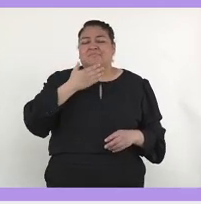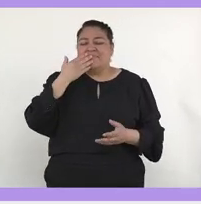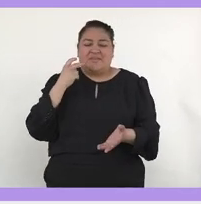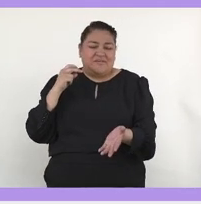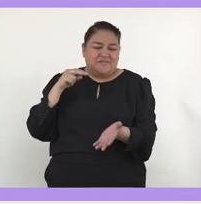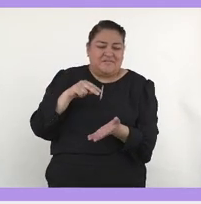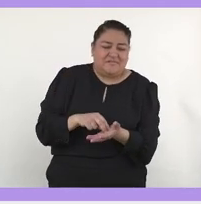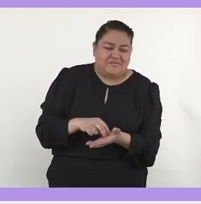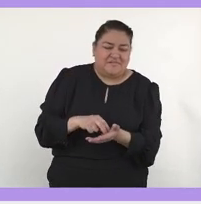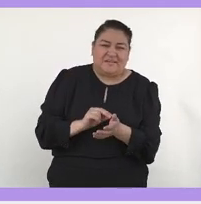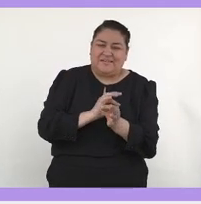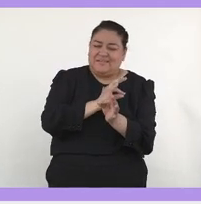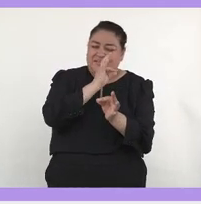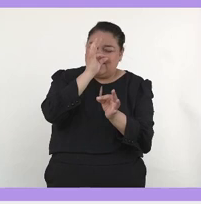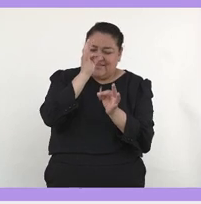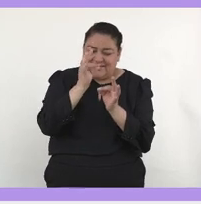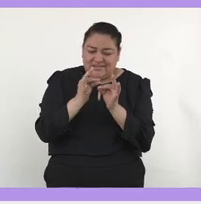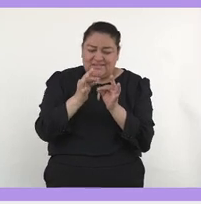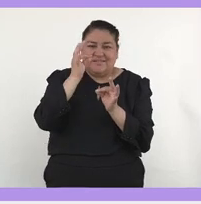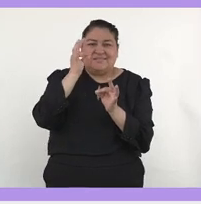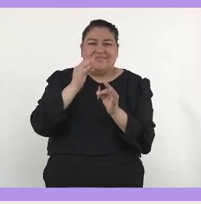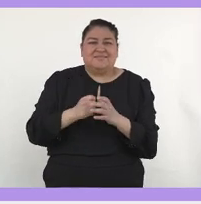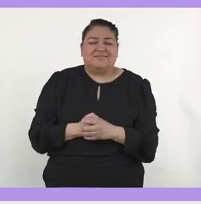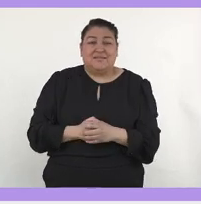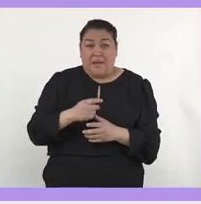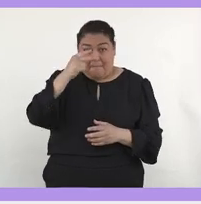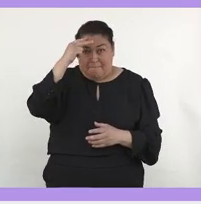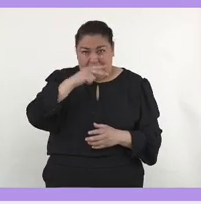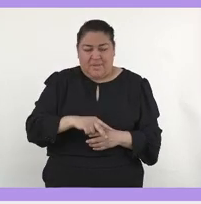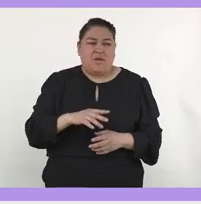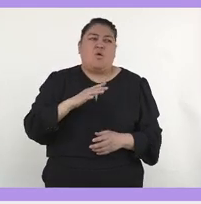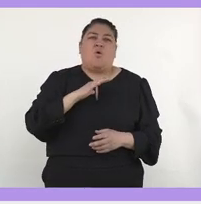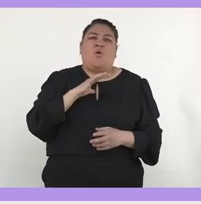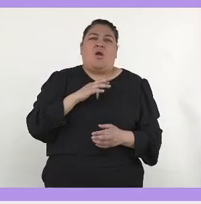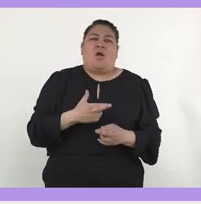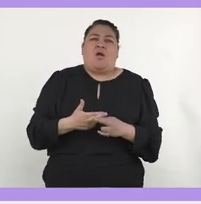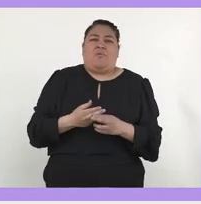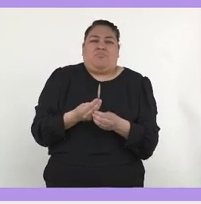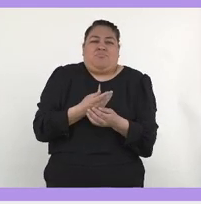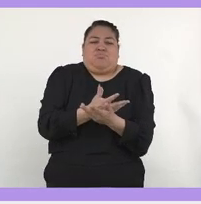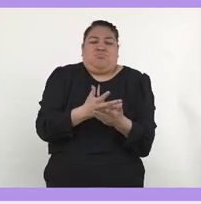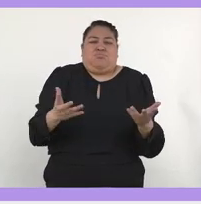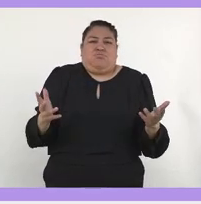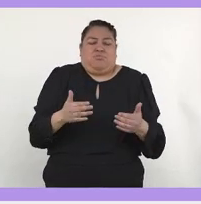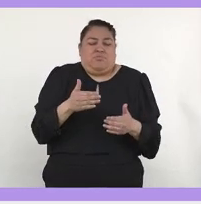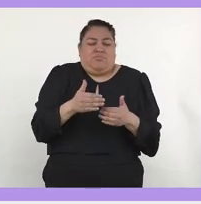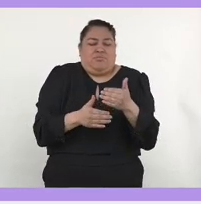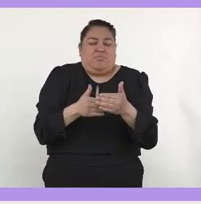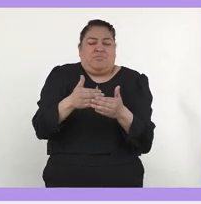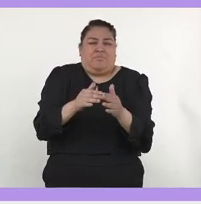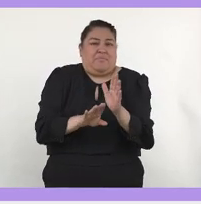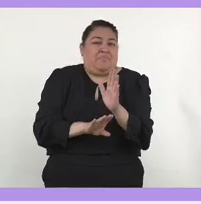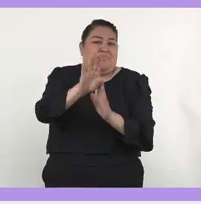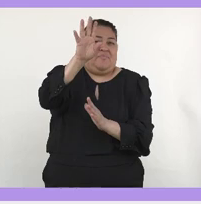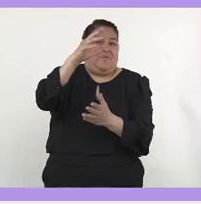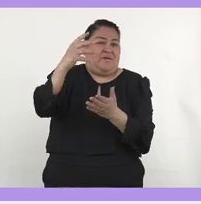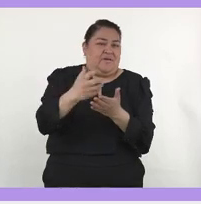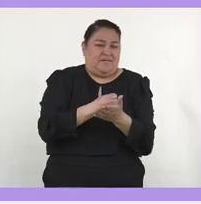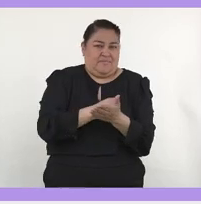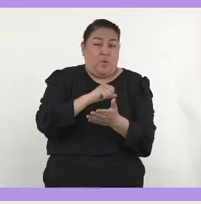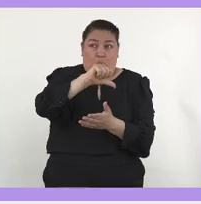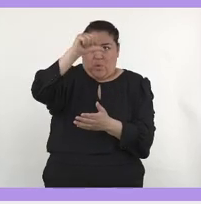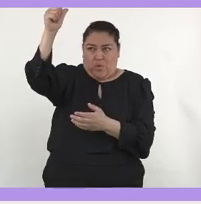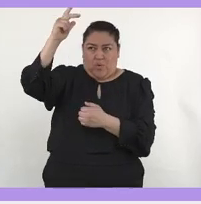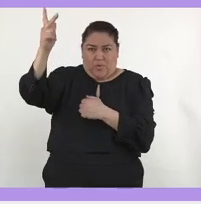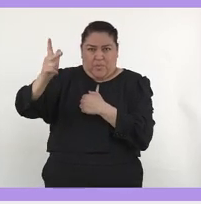momento preciso creo que que México lo tiene todo para triunfar y solamente cuestión de tiempo además las personas que venimos de fuera